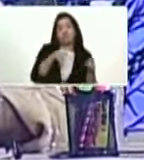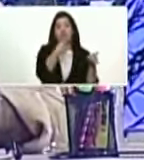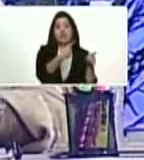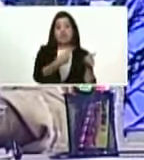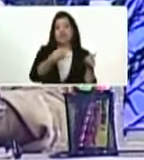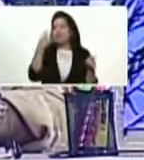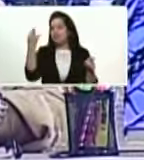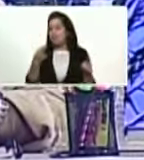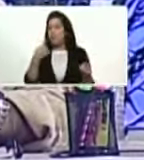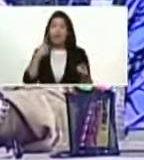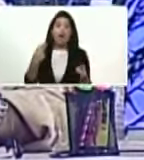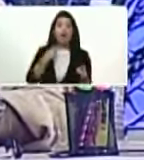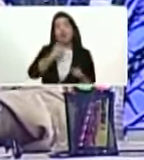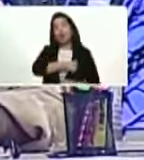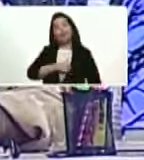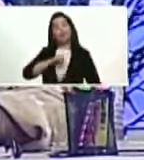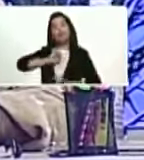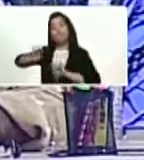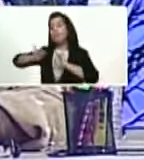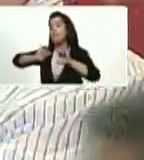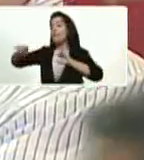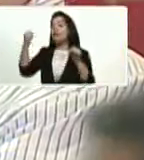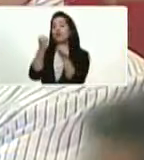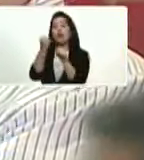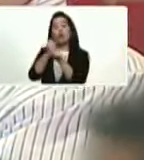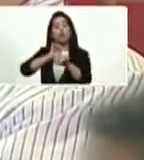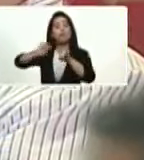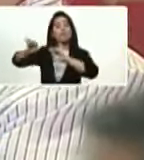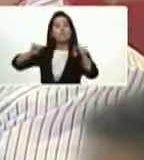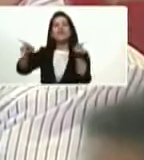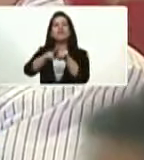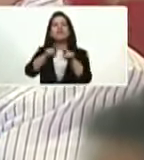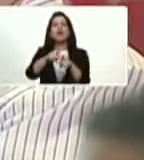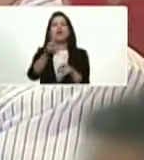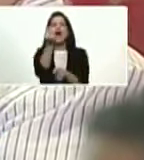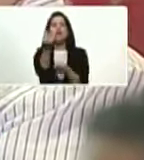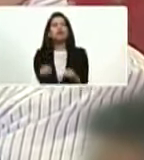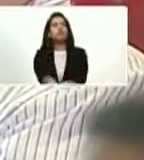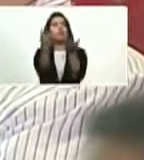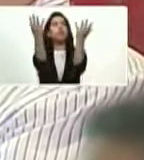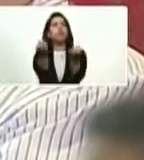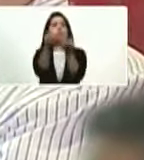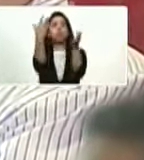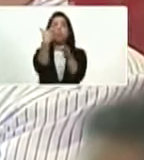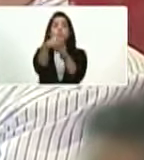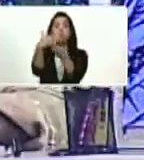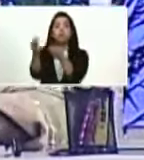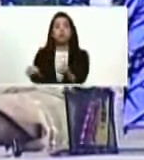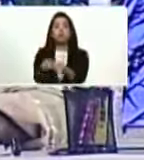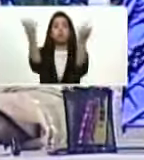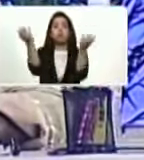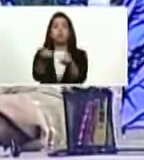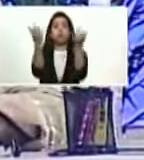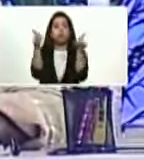despedir trabajadores como quien lanza arroz al cielo, como arroz fue.